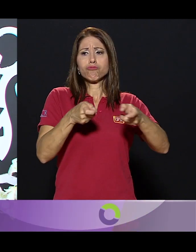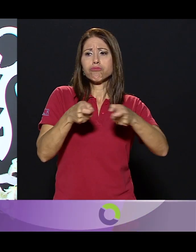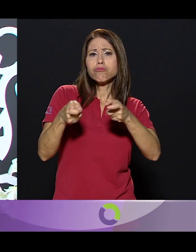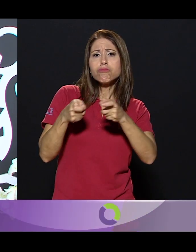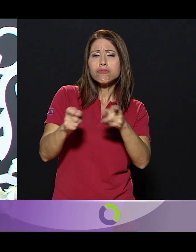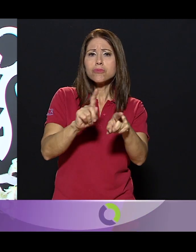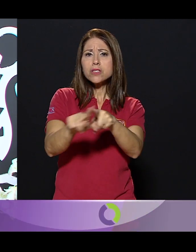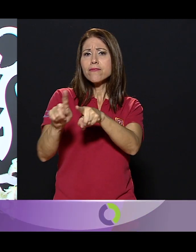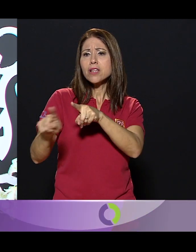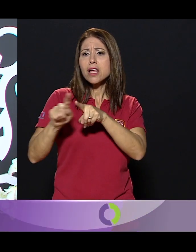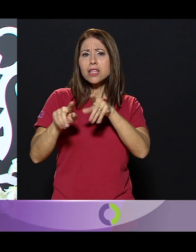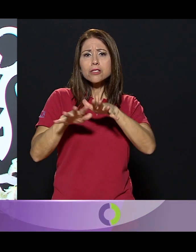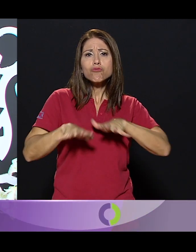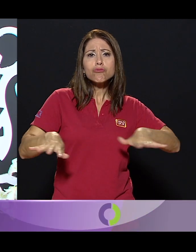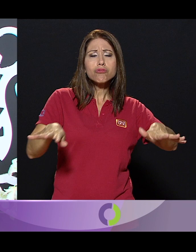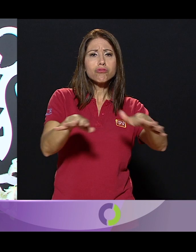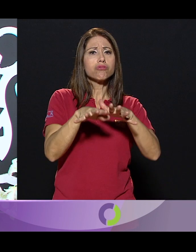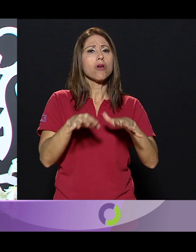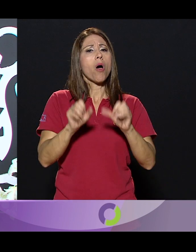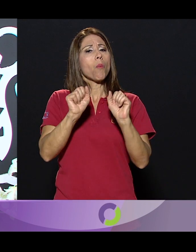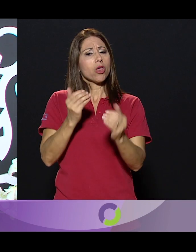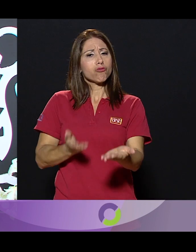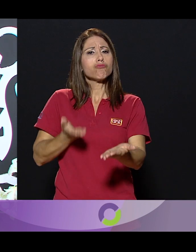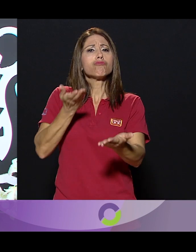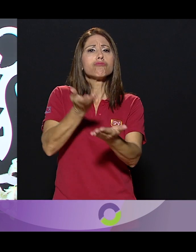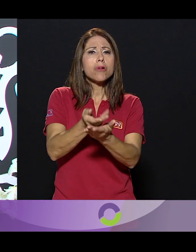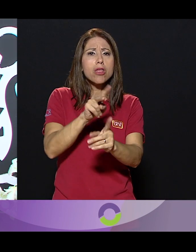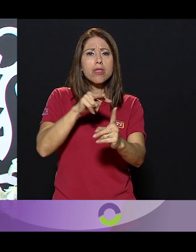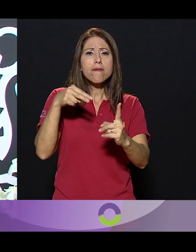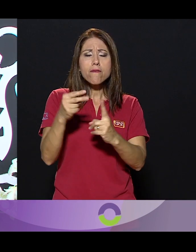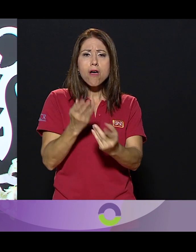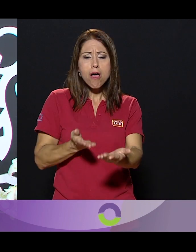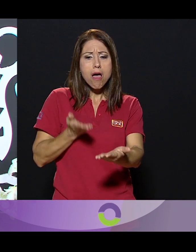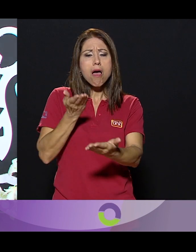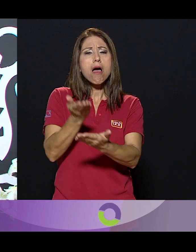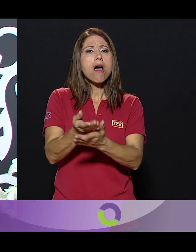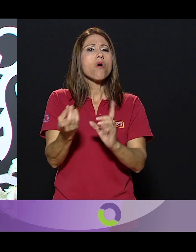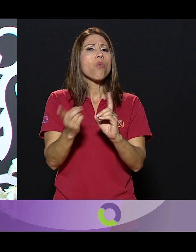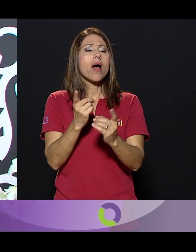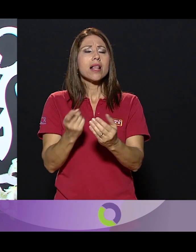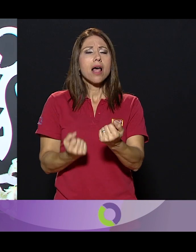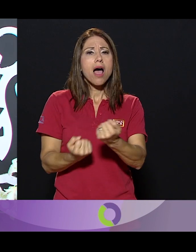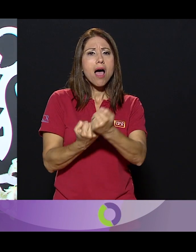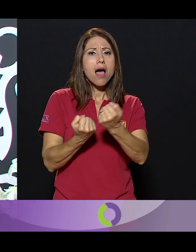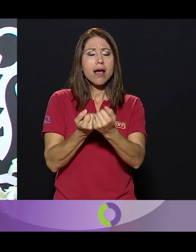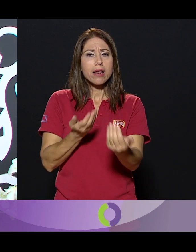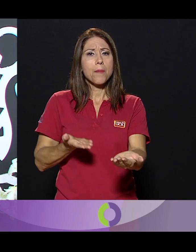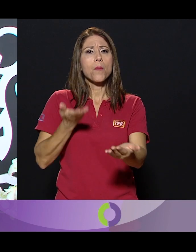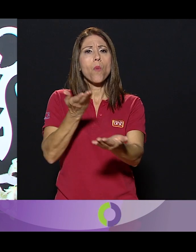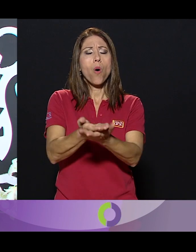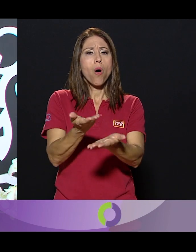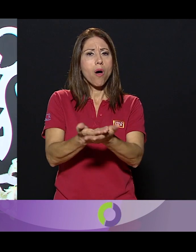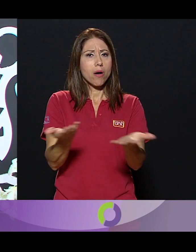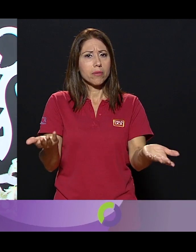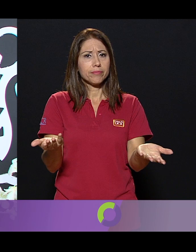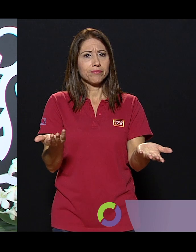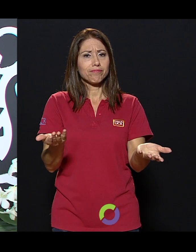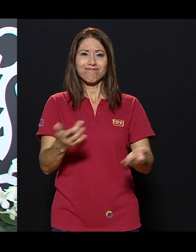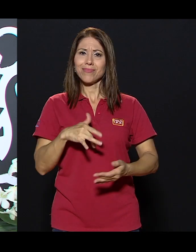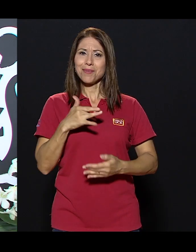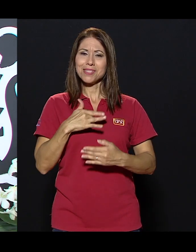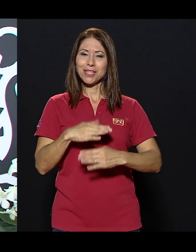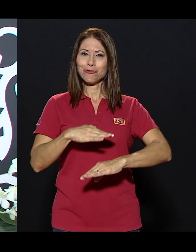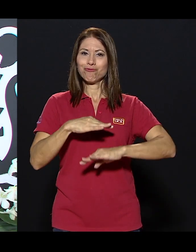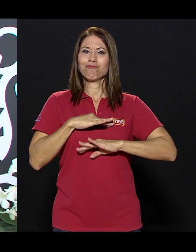haciendo presentes sus puntos de vista, sus contribuciones, de la protesta a la propuesta. Y me